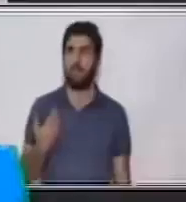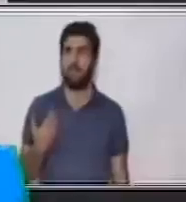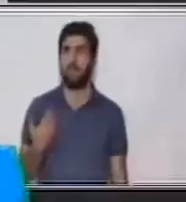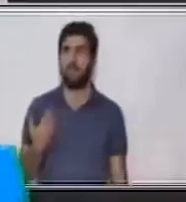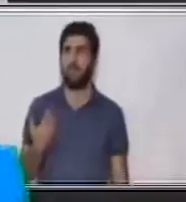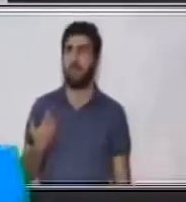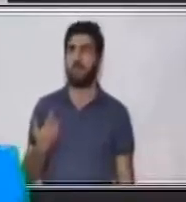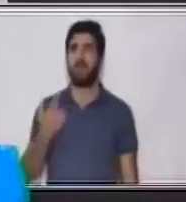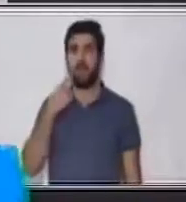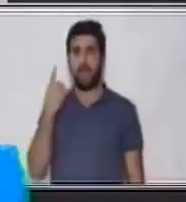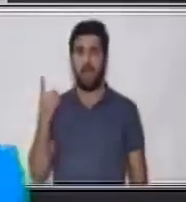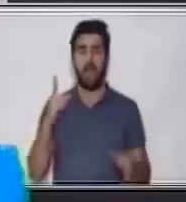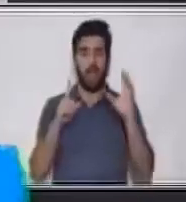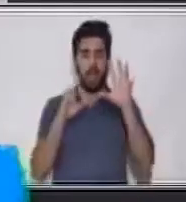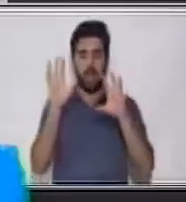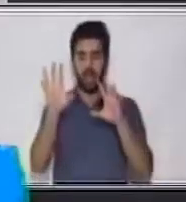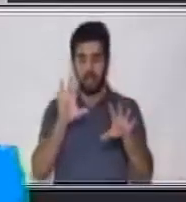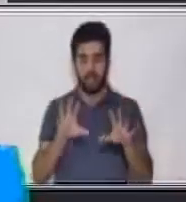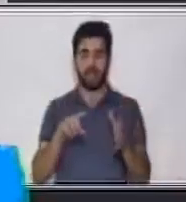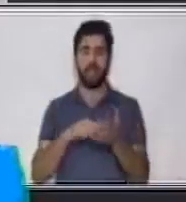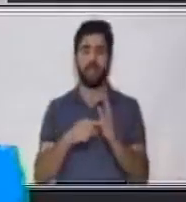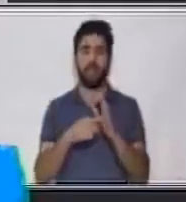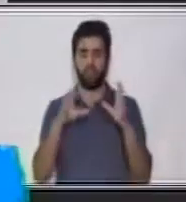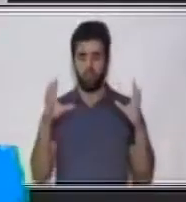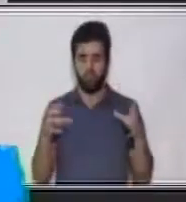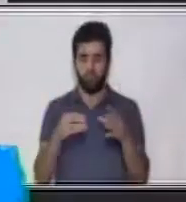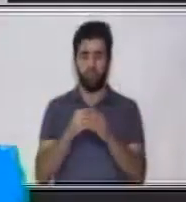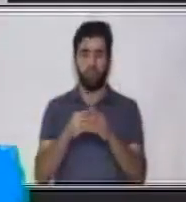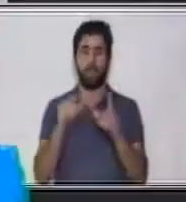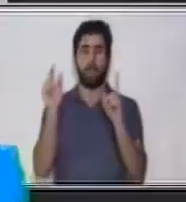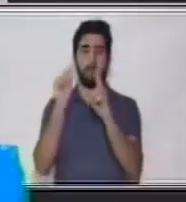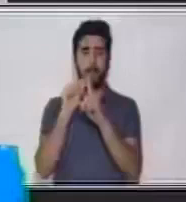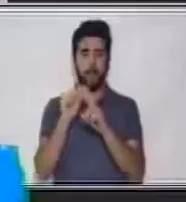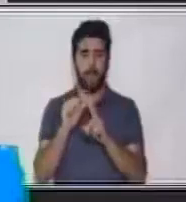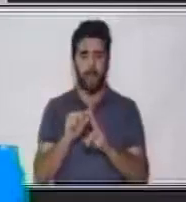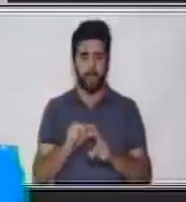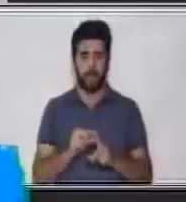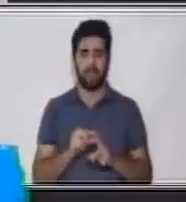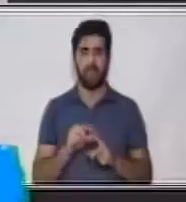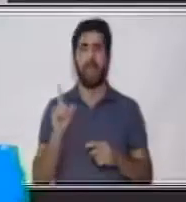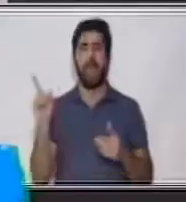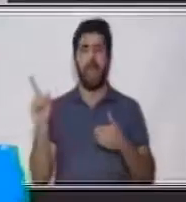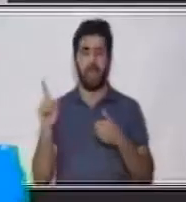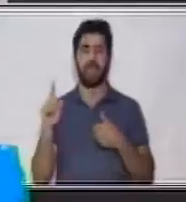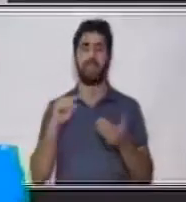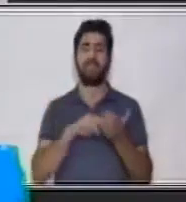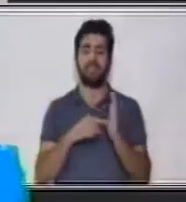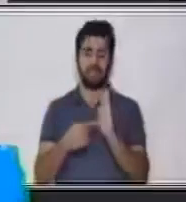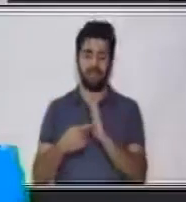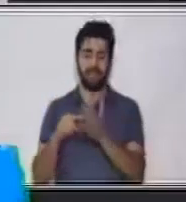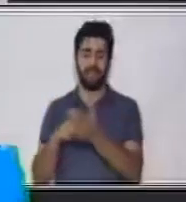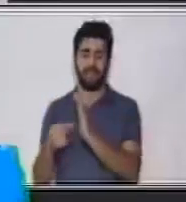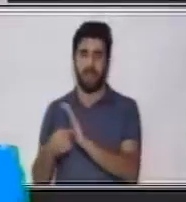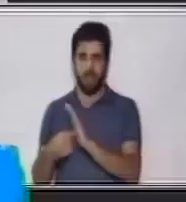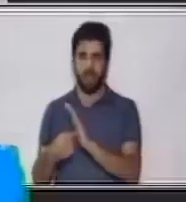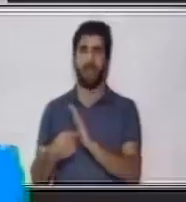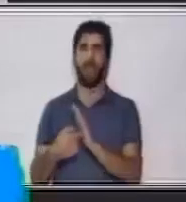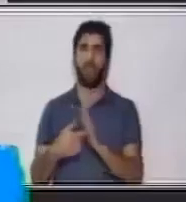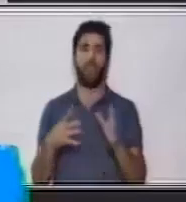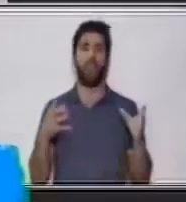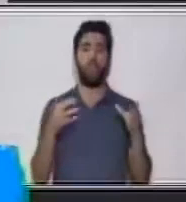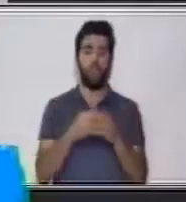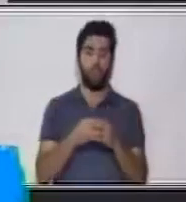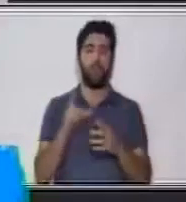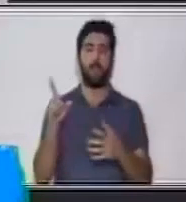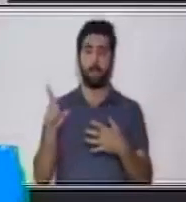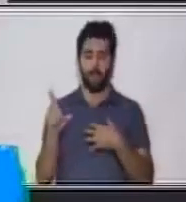los campos semánticos es un conjunto de palabras que tienen un significado común